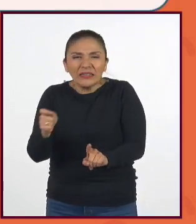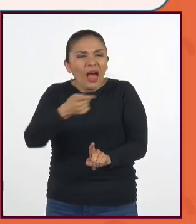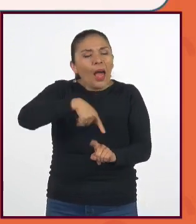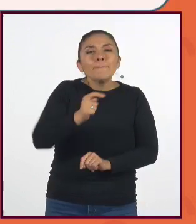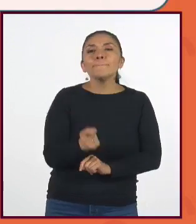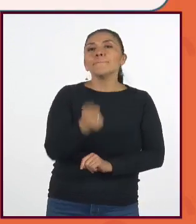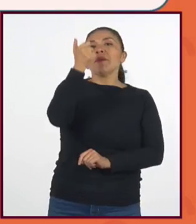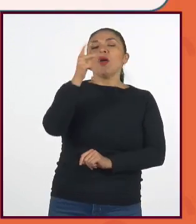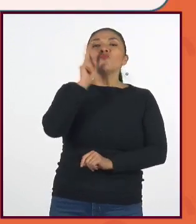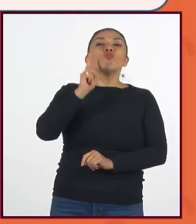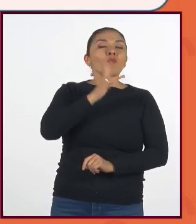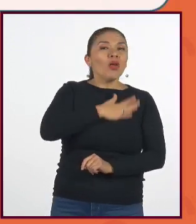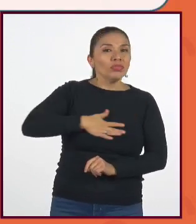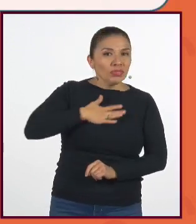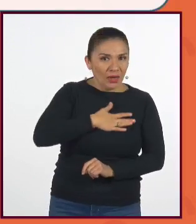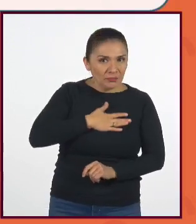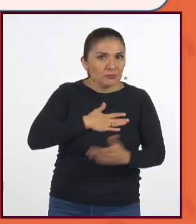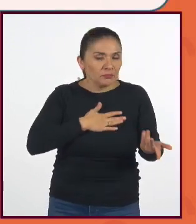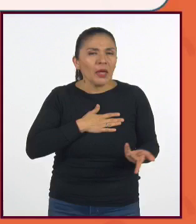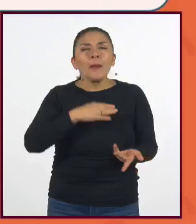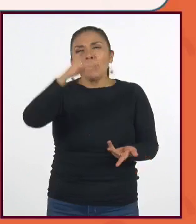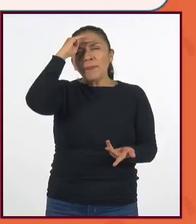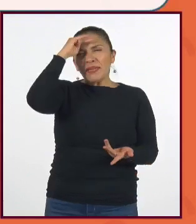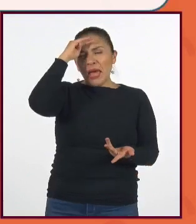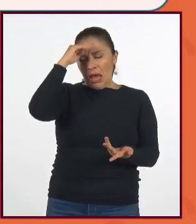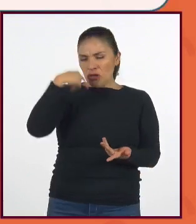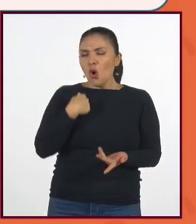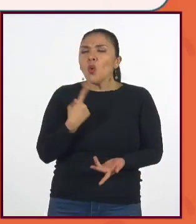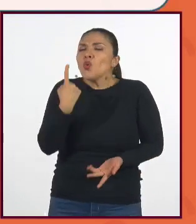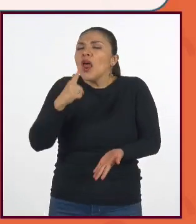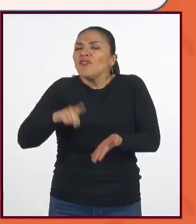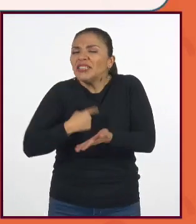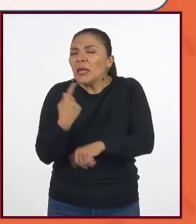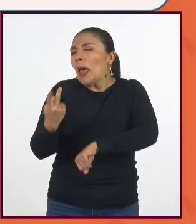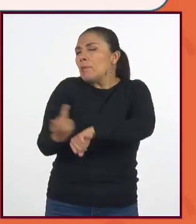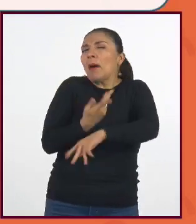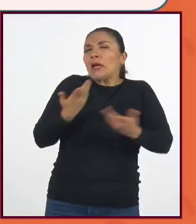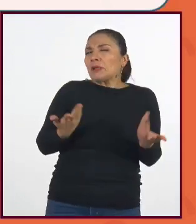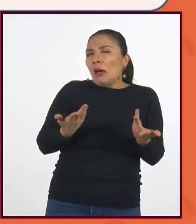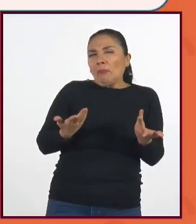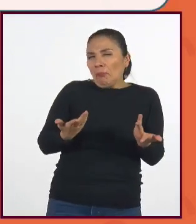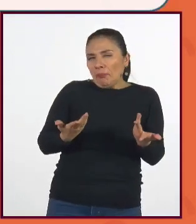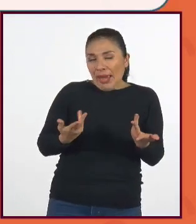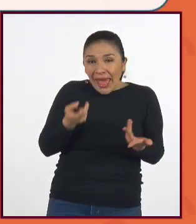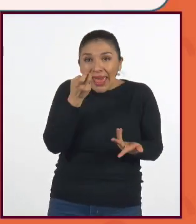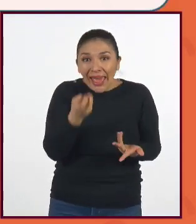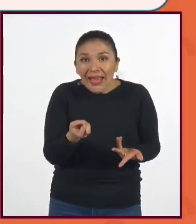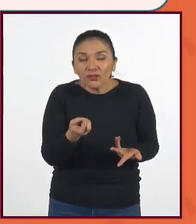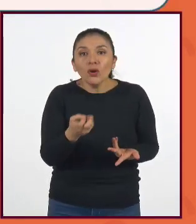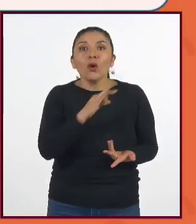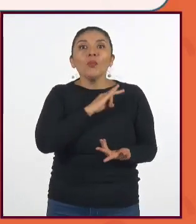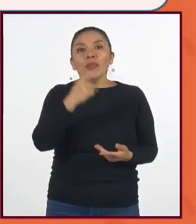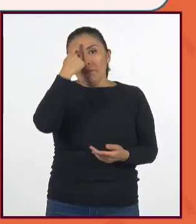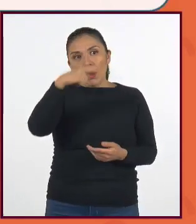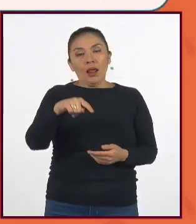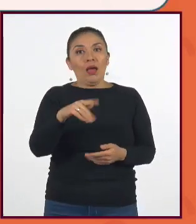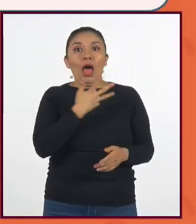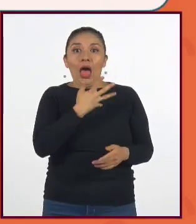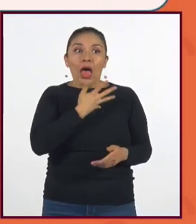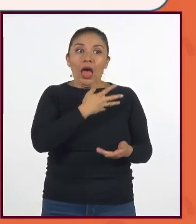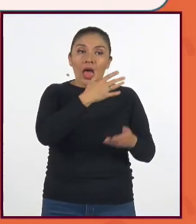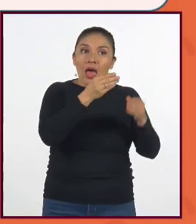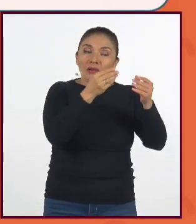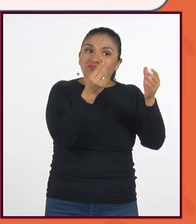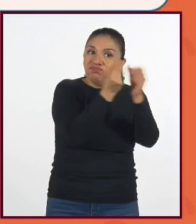Entra la pregunta, ¿y qué puede pasar? ¿Qué puede pasar, no? Claro. Y esto puede ser tanto en sustancias como legales o